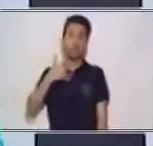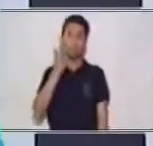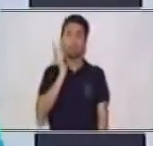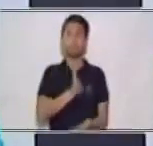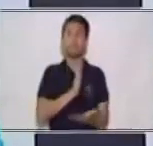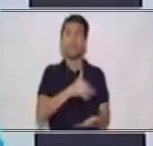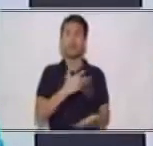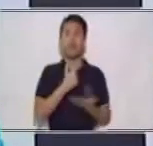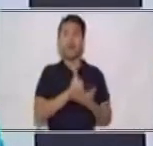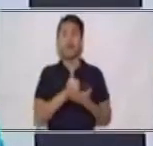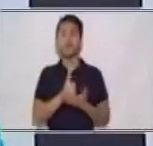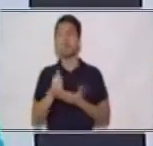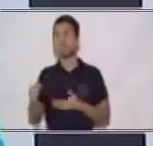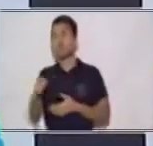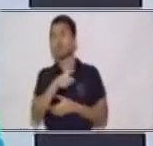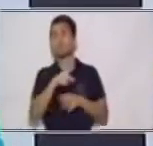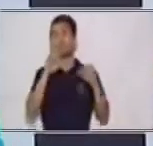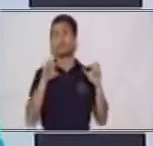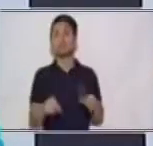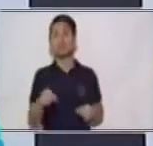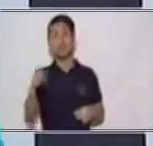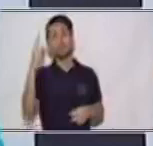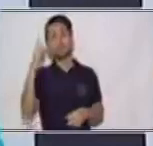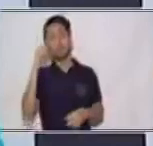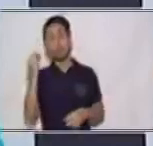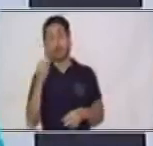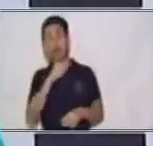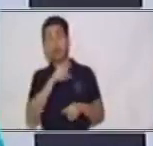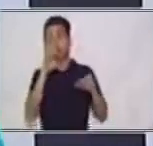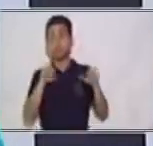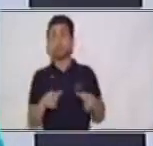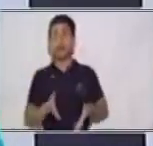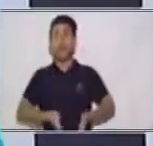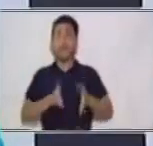está ayudando a las personas cuando las personas están en la calle y